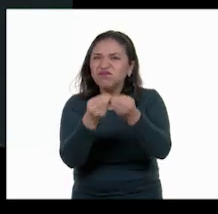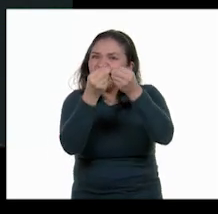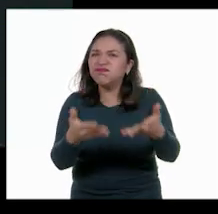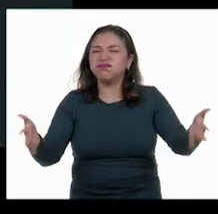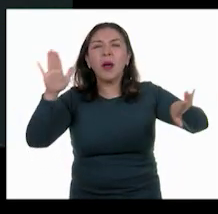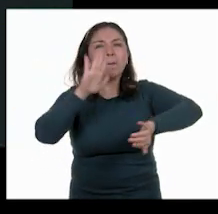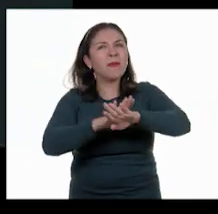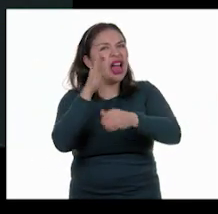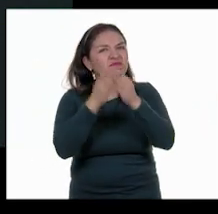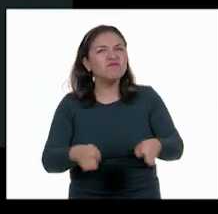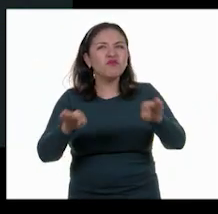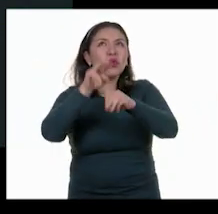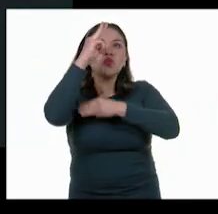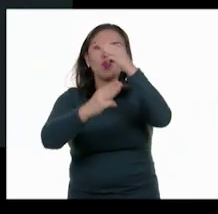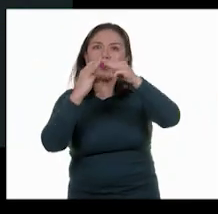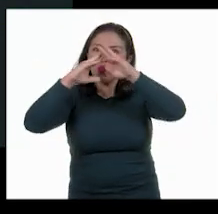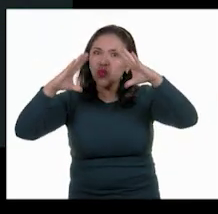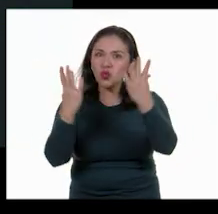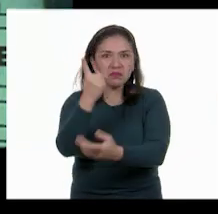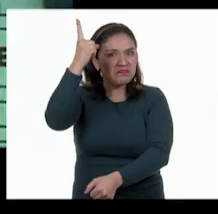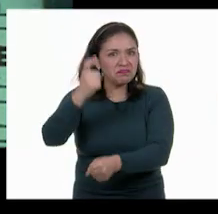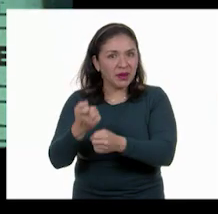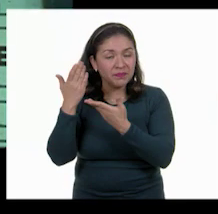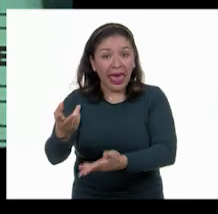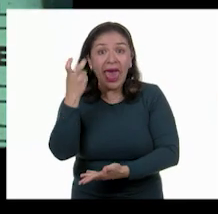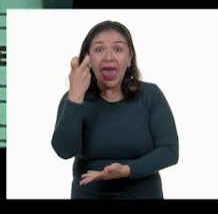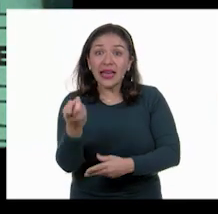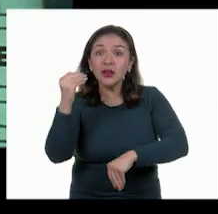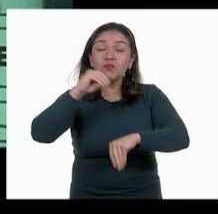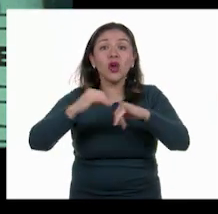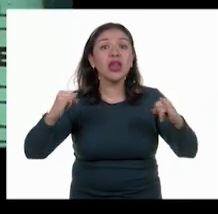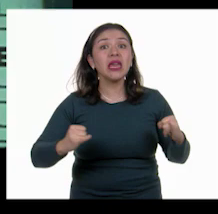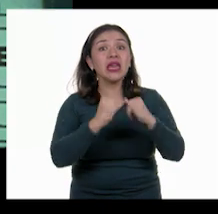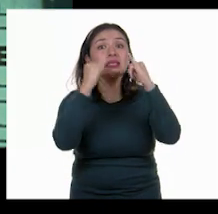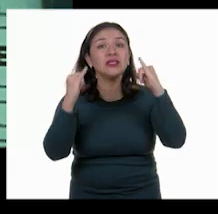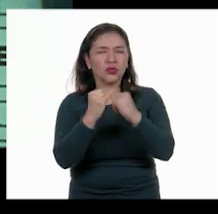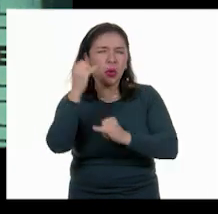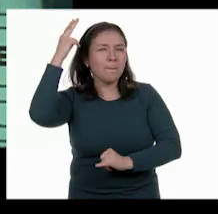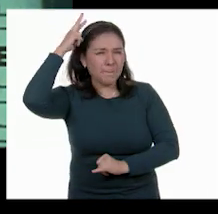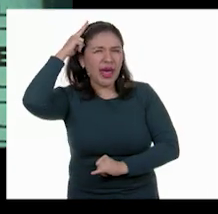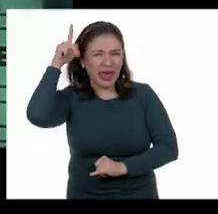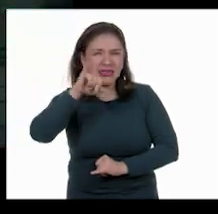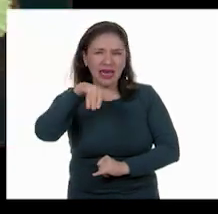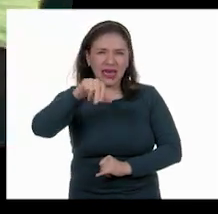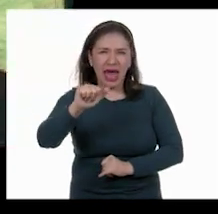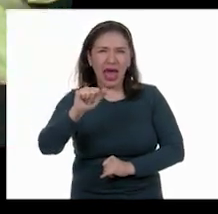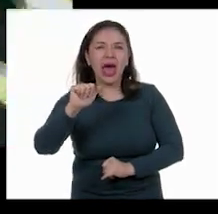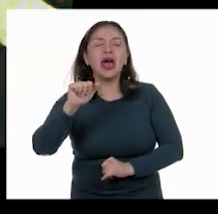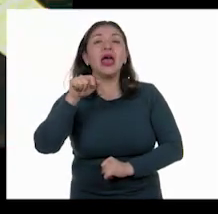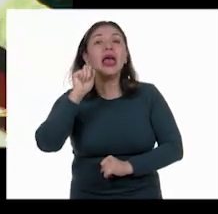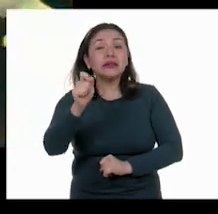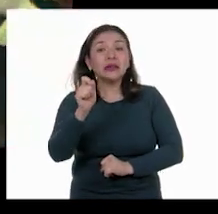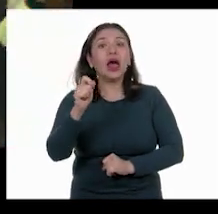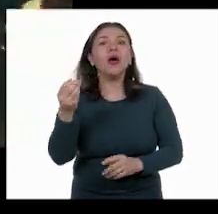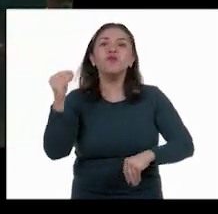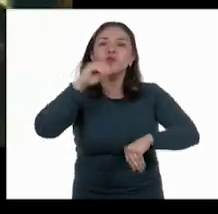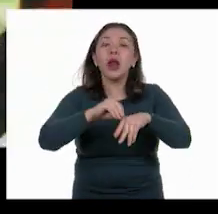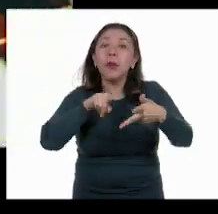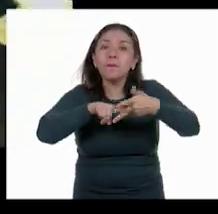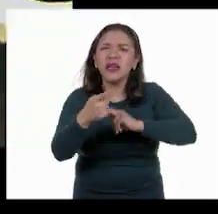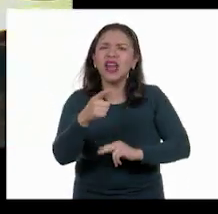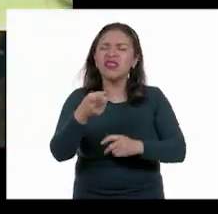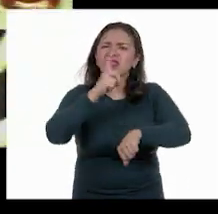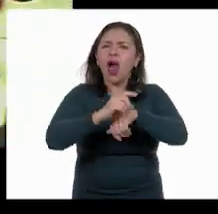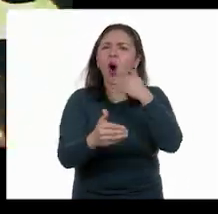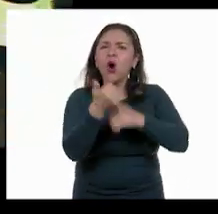mejor ballet del mundo. Así fue como el Instituto Nacional de Bellas Artes comenzó a programar a partir del 11 de